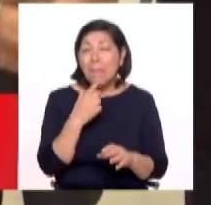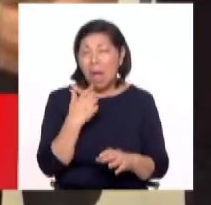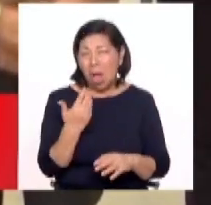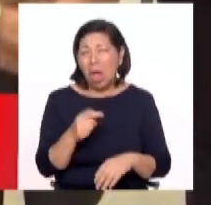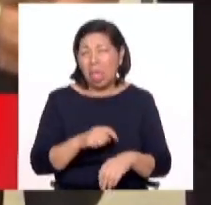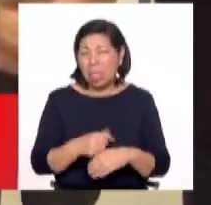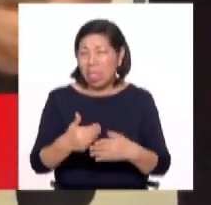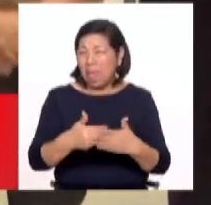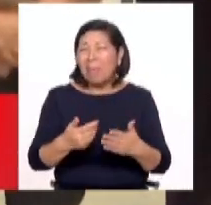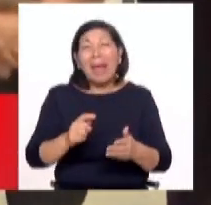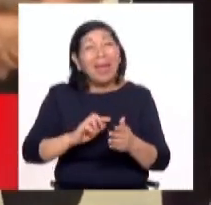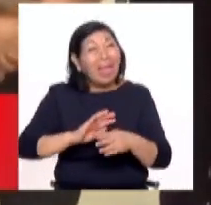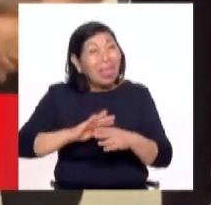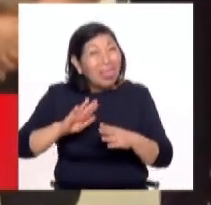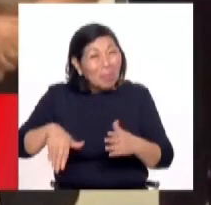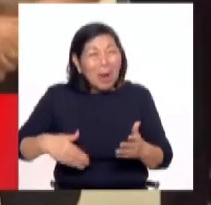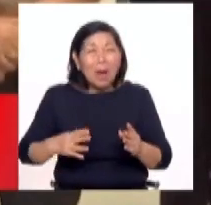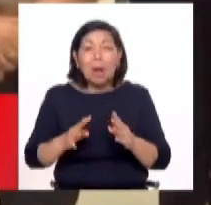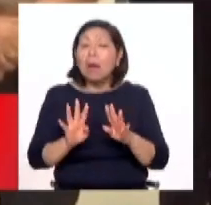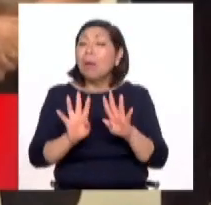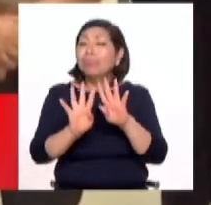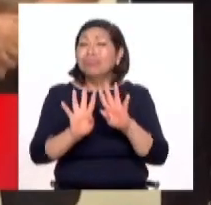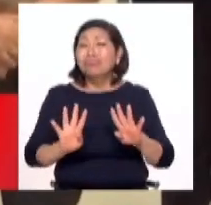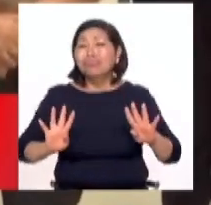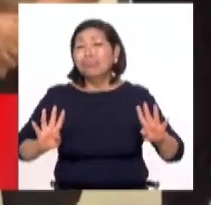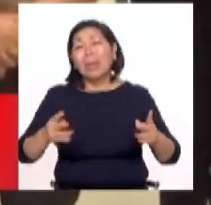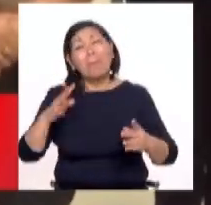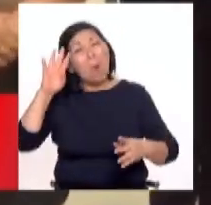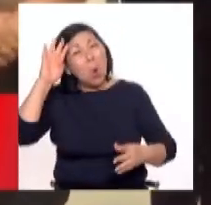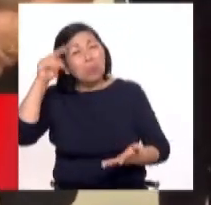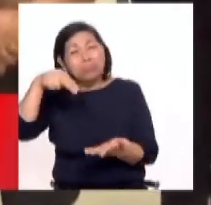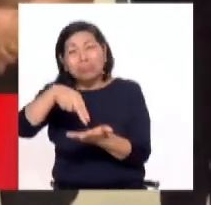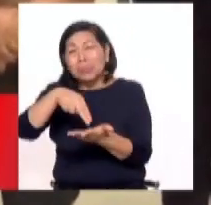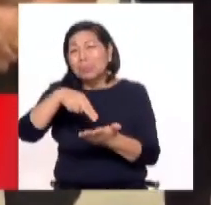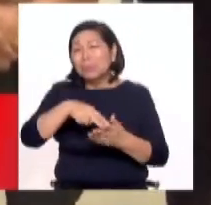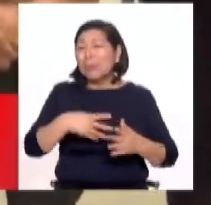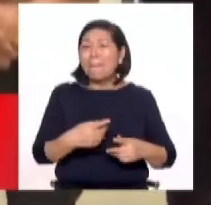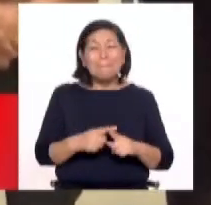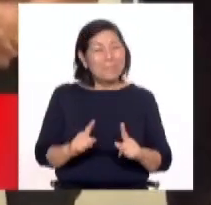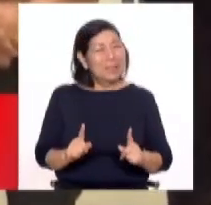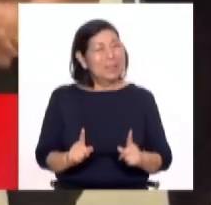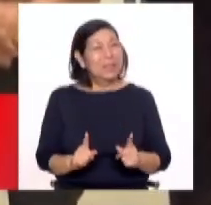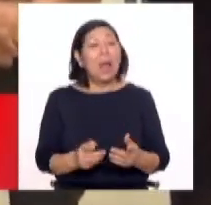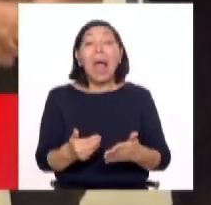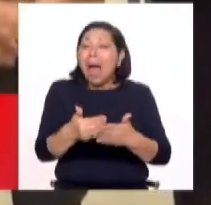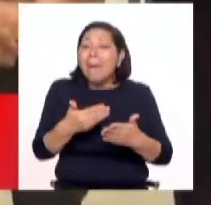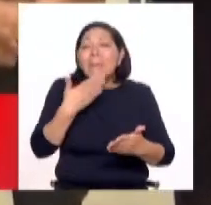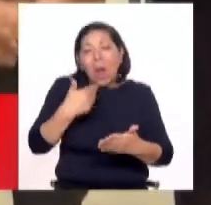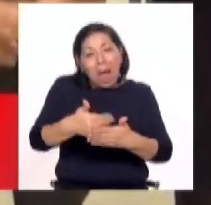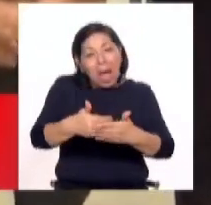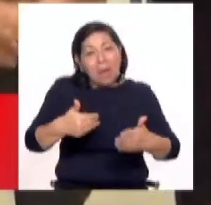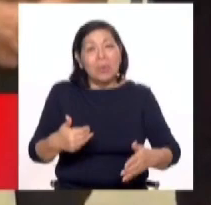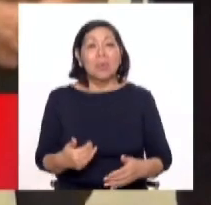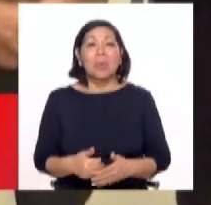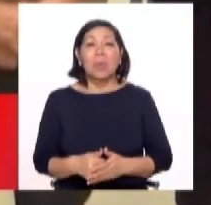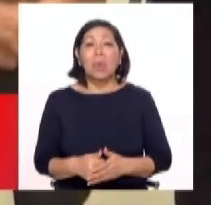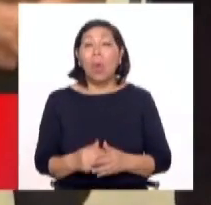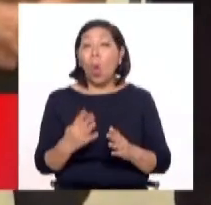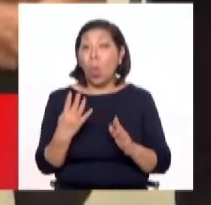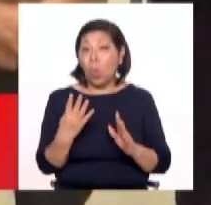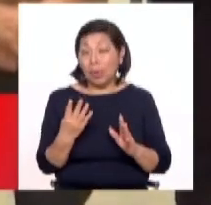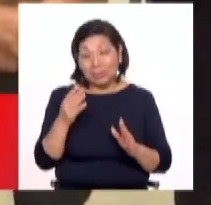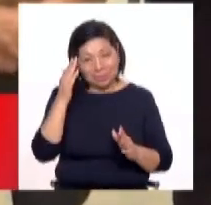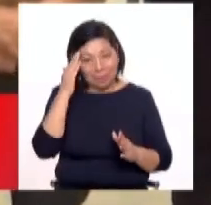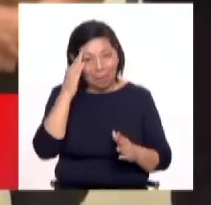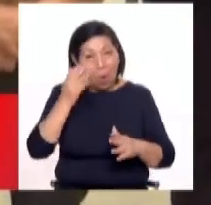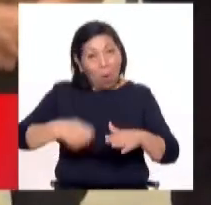porque más tarde comenzamos a abarrotar la zona de acción. Entonces es importante venir con anticipación. A las 9 de la noche, como saben